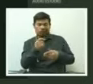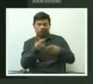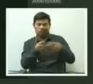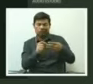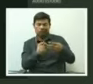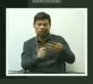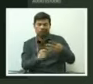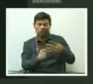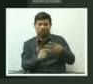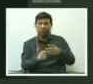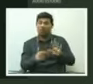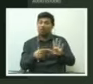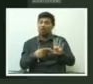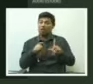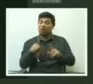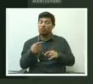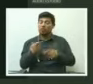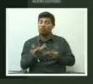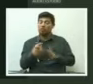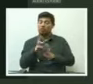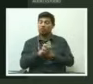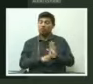El monto total del proyecto asciende a los